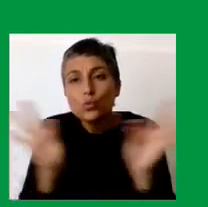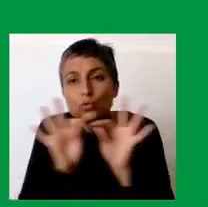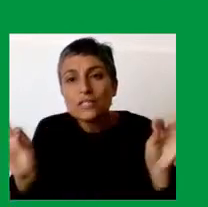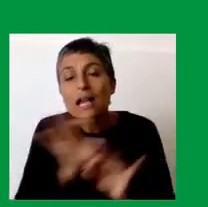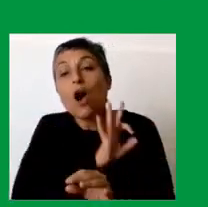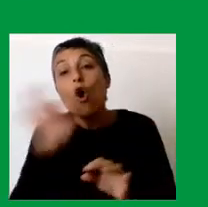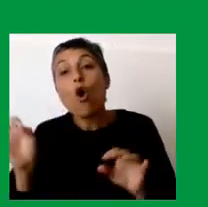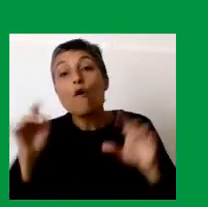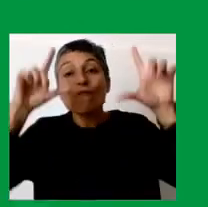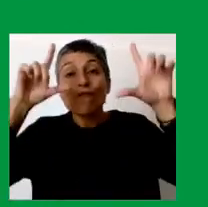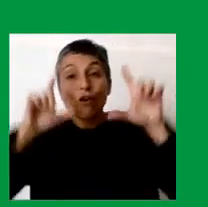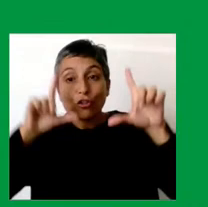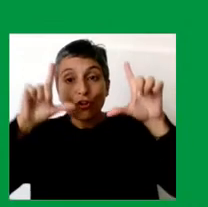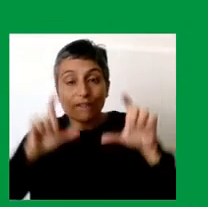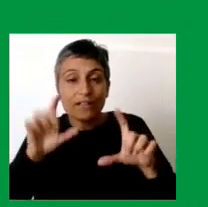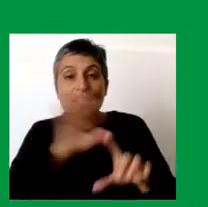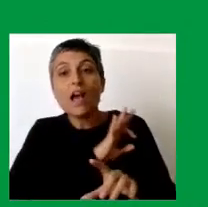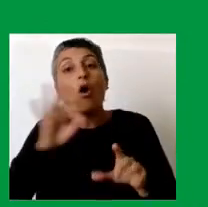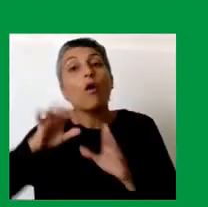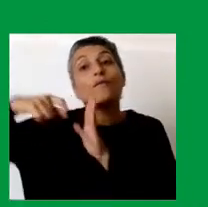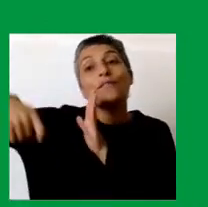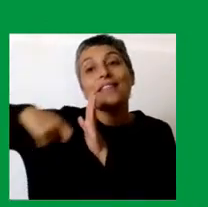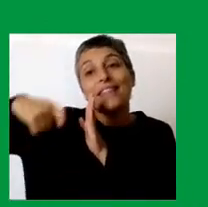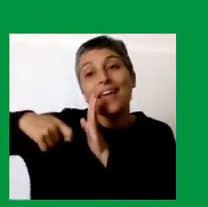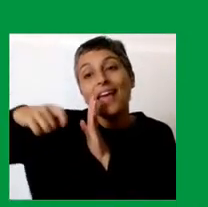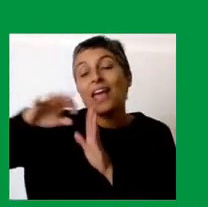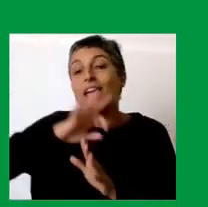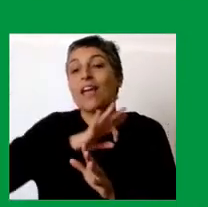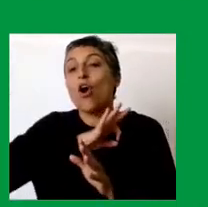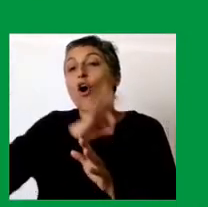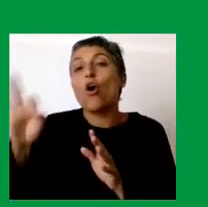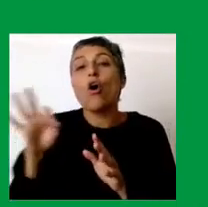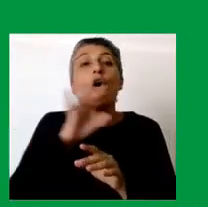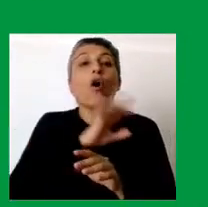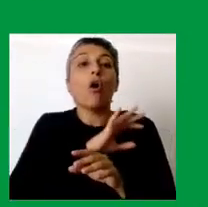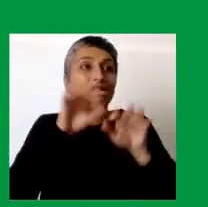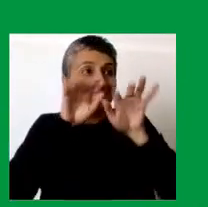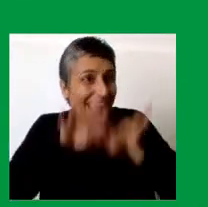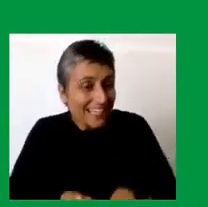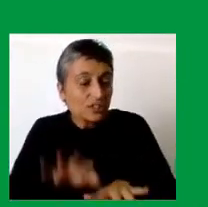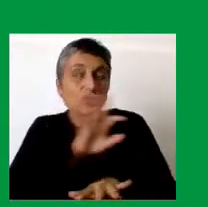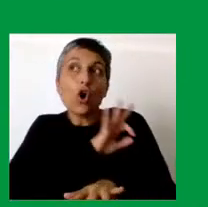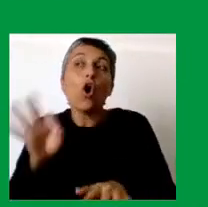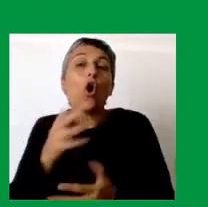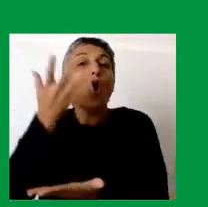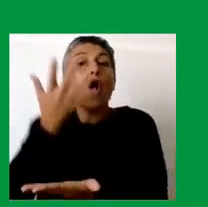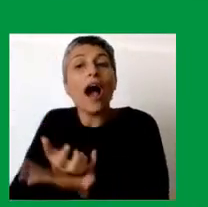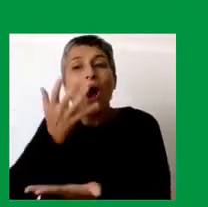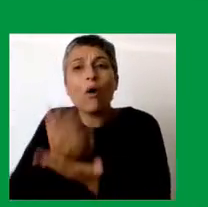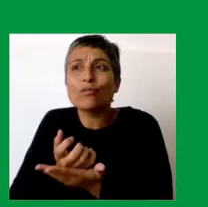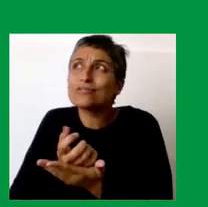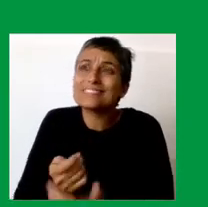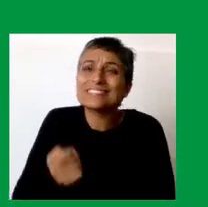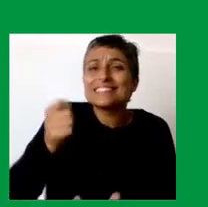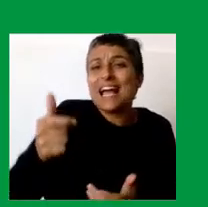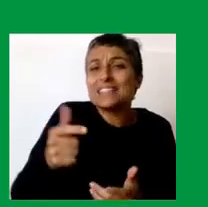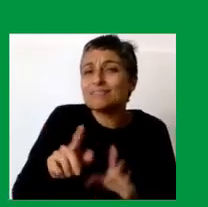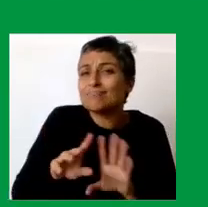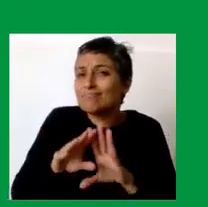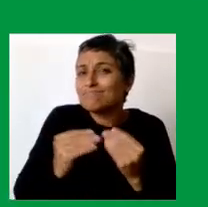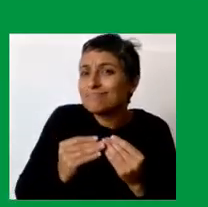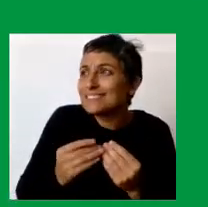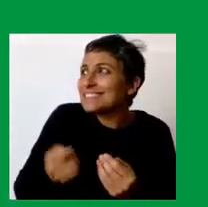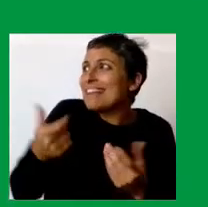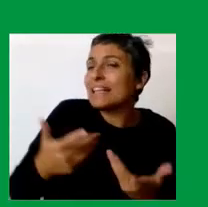de fotografías, de video, de texto, de audio, de todo. O sea, es que casi toda